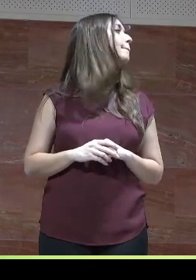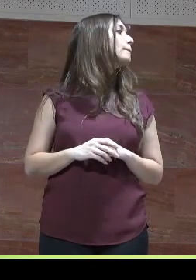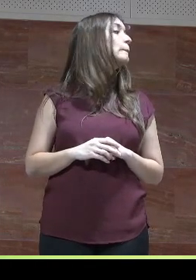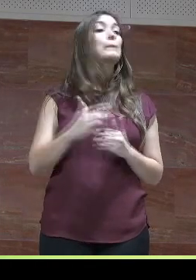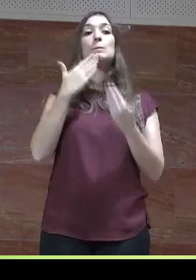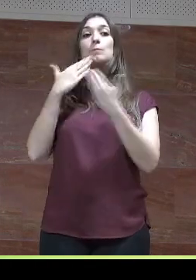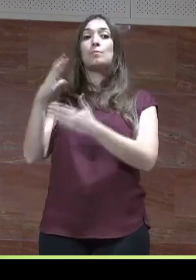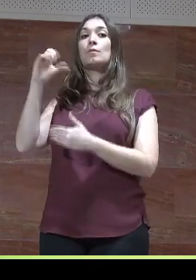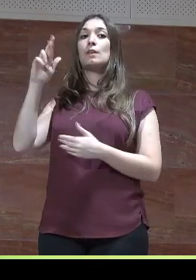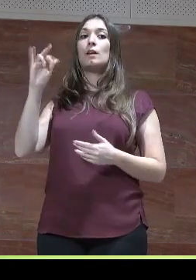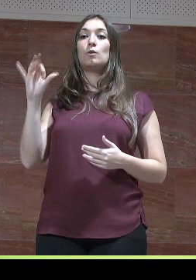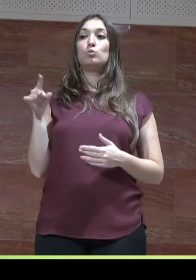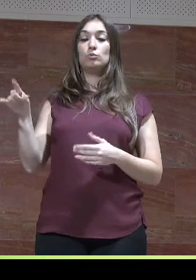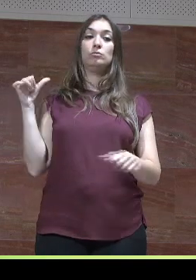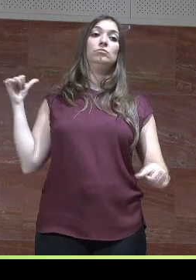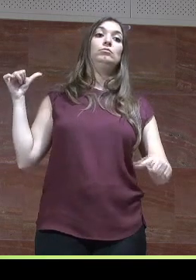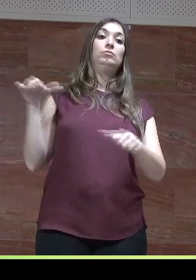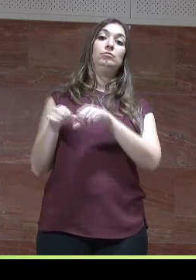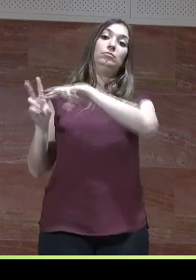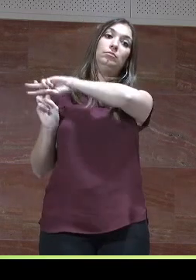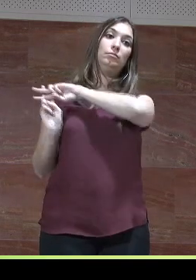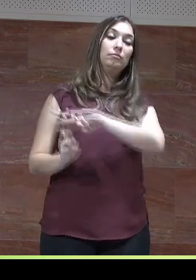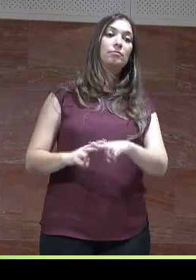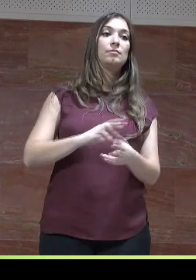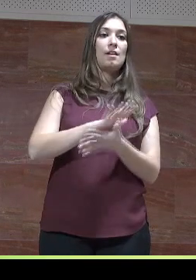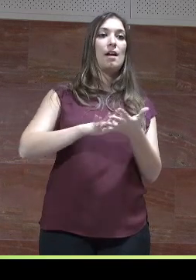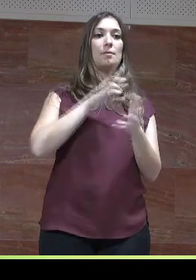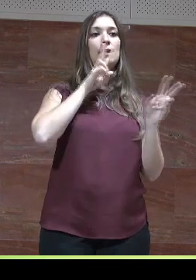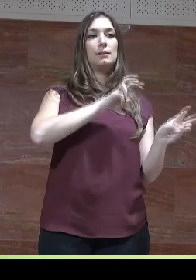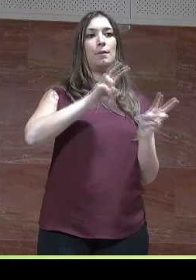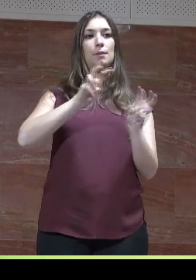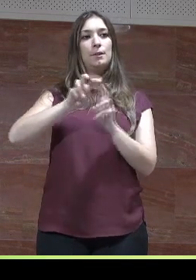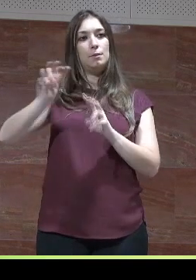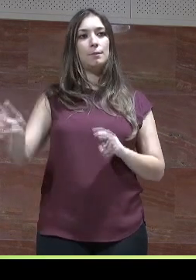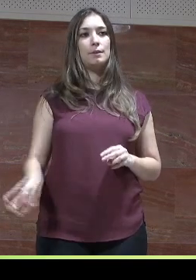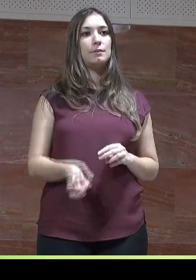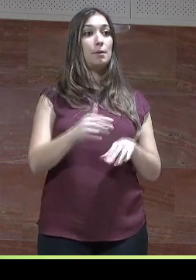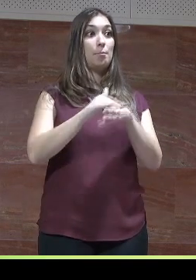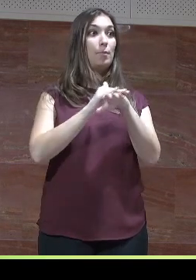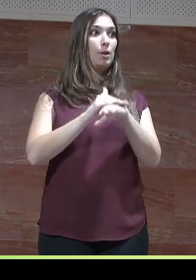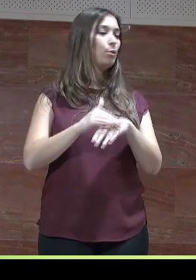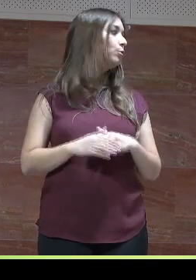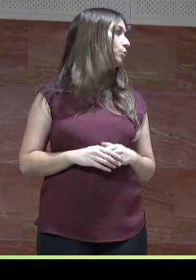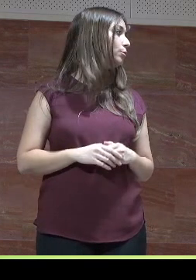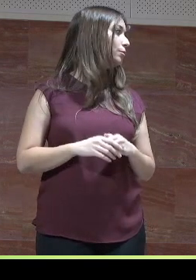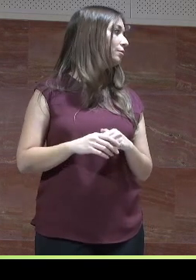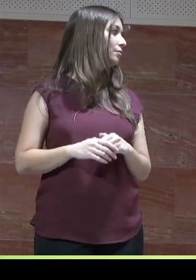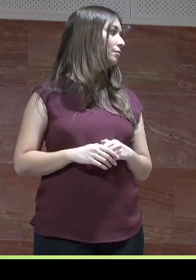Muchas gracias, Carlos. Yo creo que has hecho un repaso fundamental. Has tocado un montón de puntos claves. Perdón.